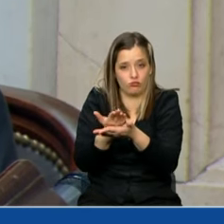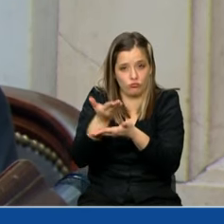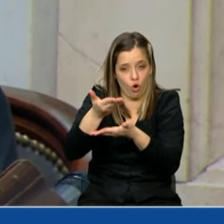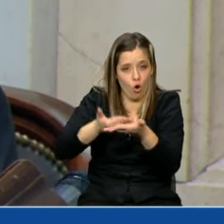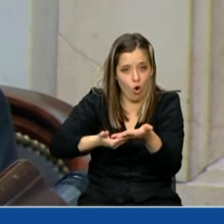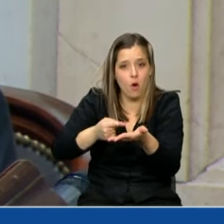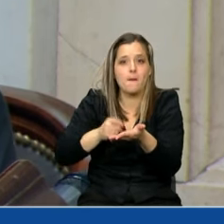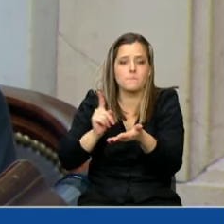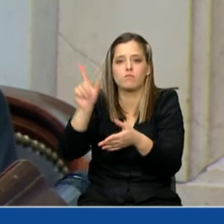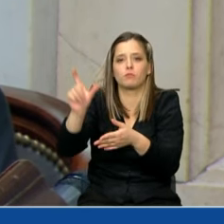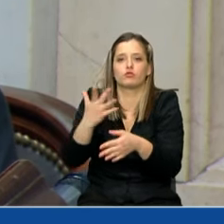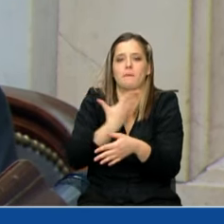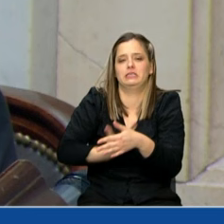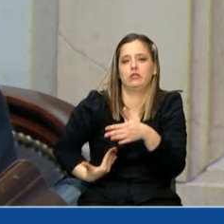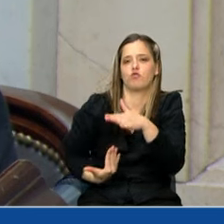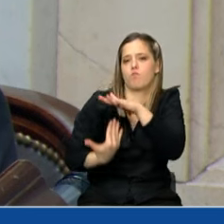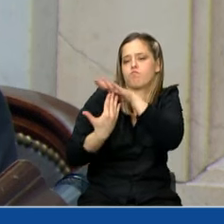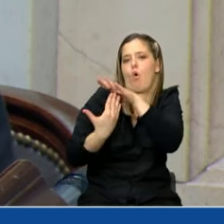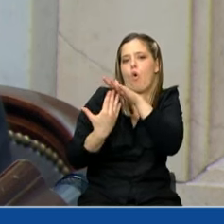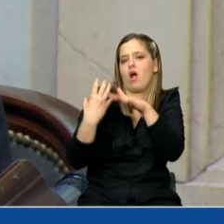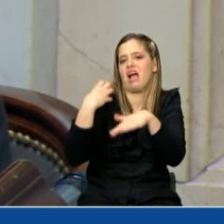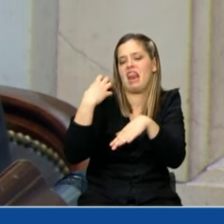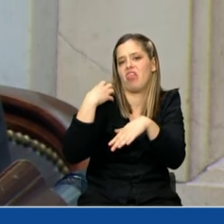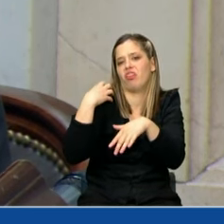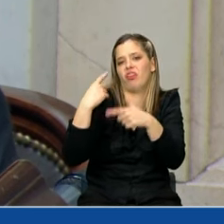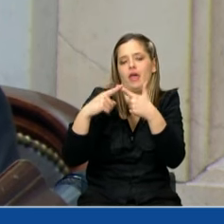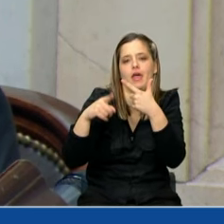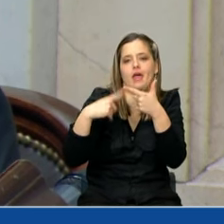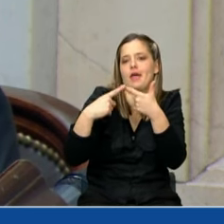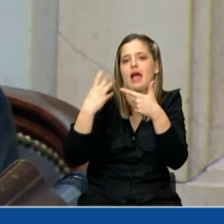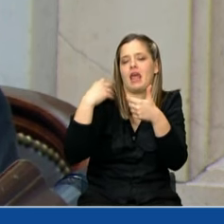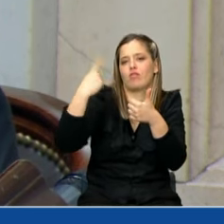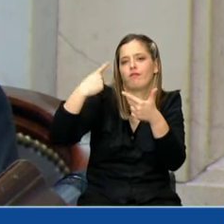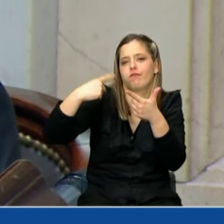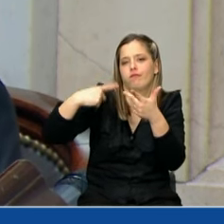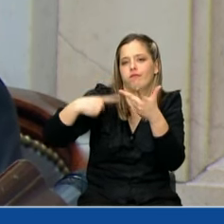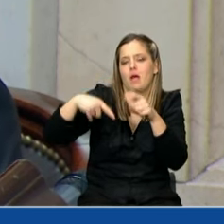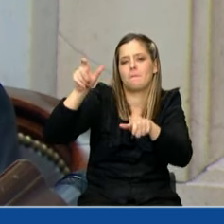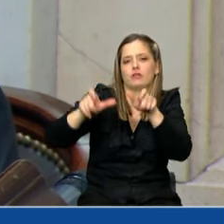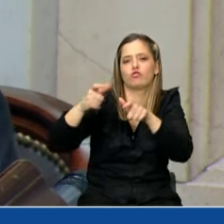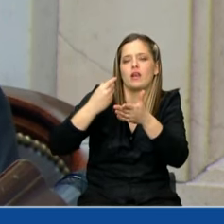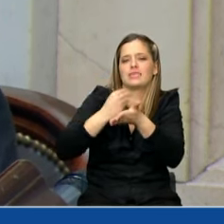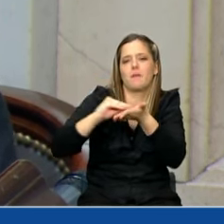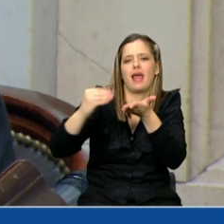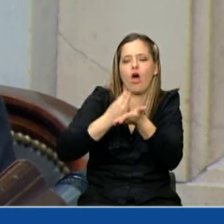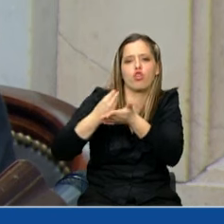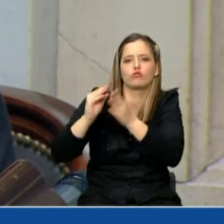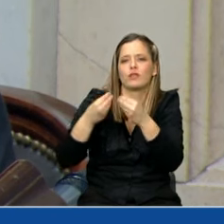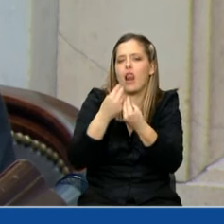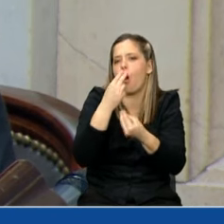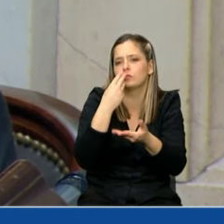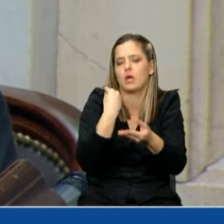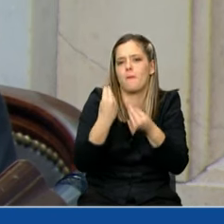el seo el presidente gerente general vino gerente operativo vinieron 11 funcionarios de ipf a